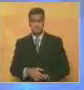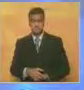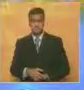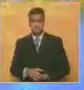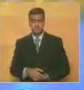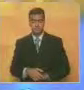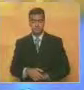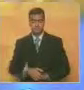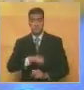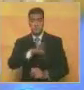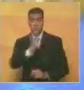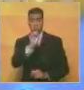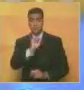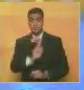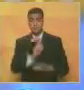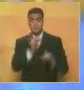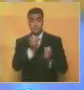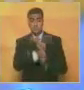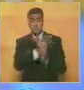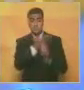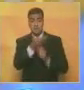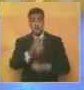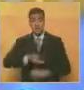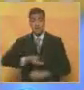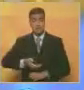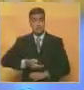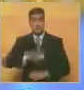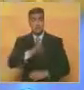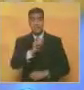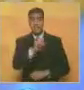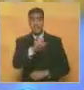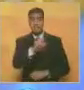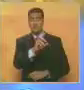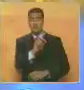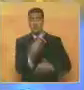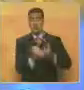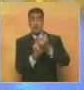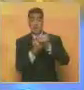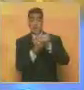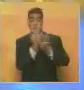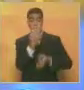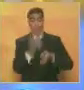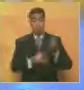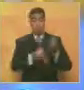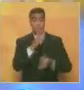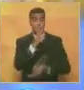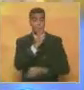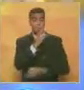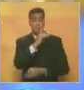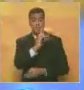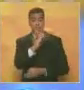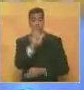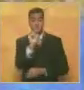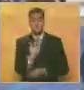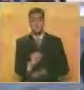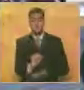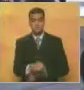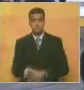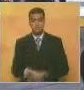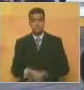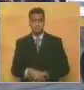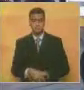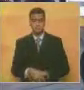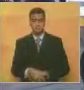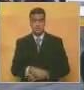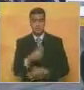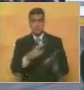Pony Decimonovis renunció a sus aspiraciones a la alcaldía de Baruta y anunció su apoyo al precandidato de Primera Justicia, David Uzcategui. Simonovis le hizo